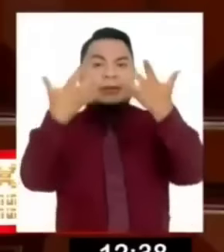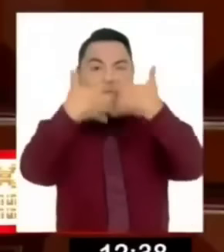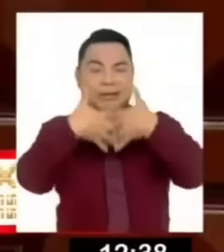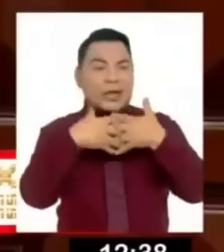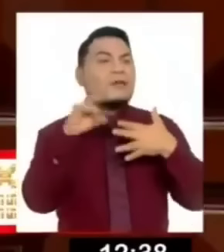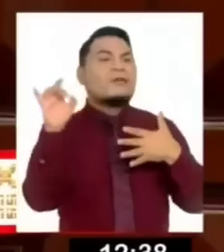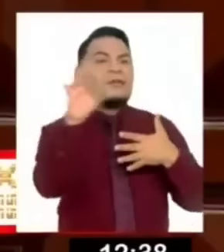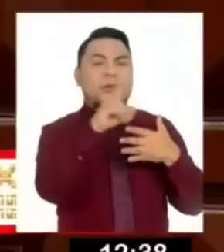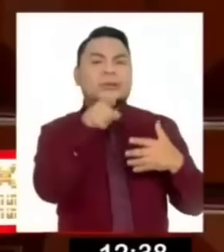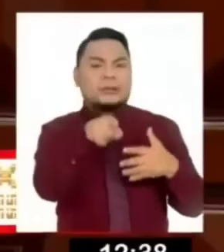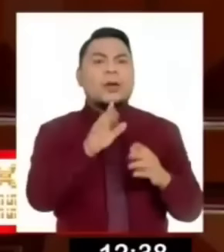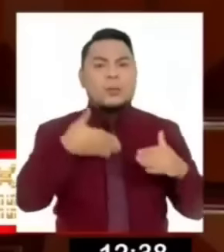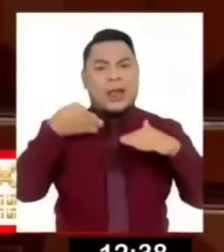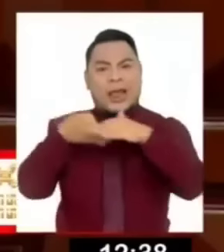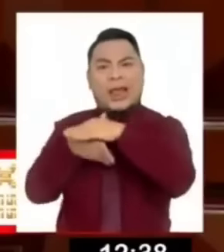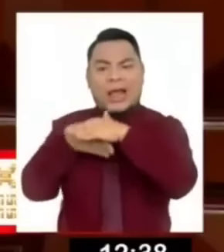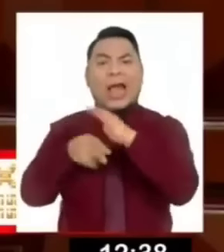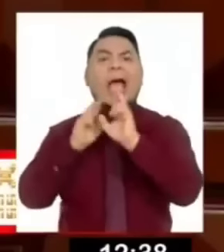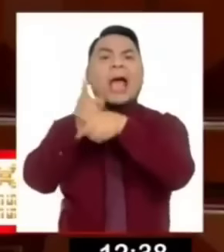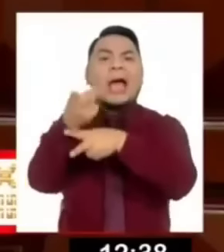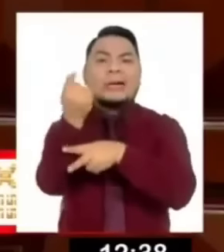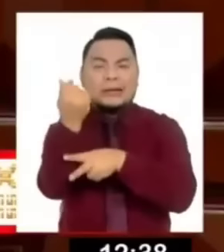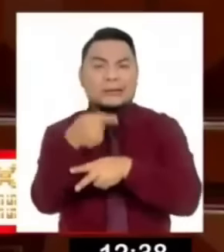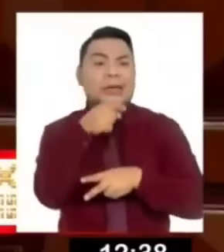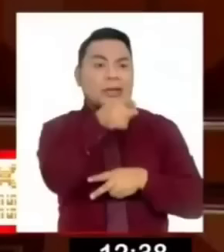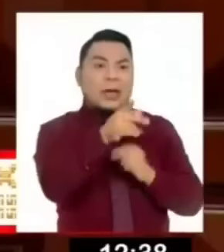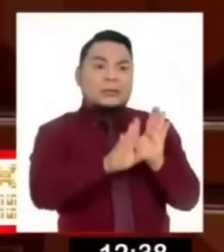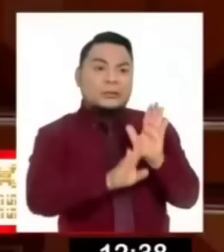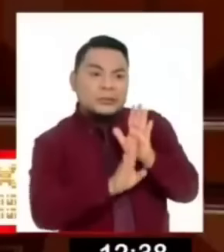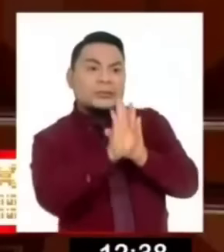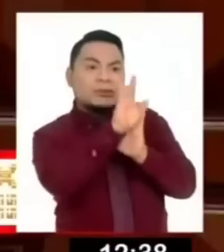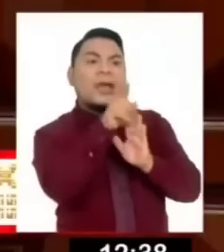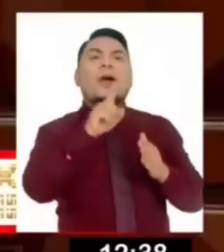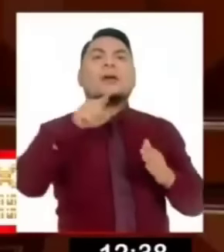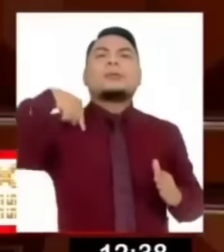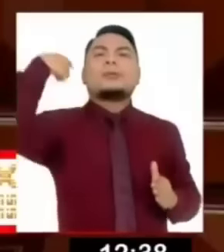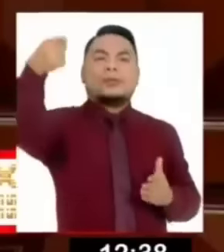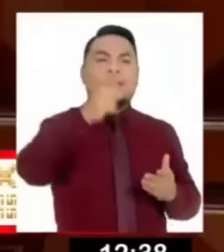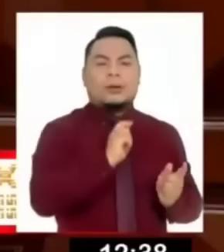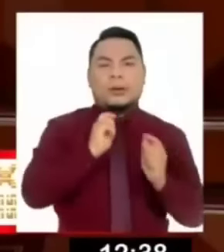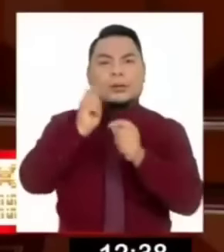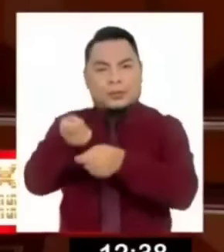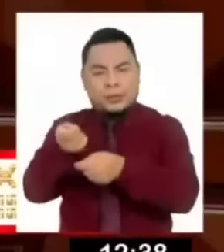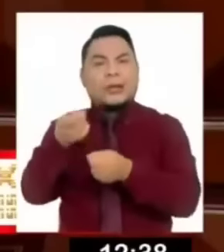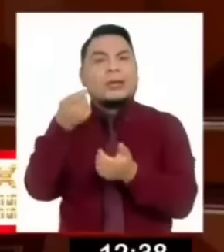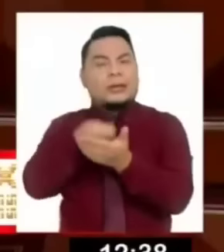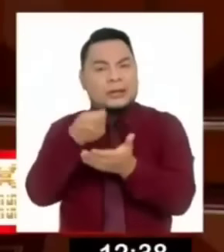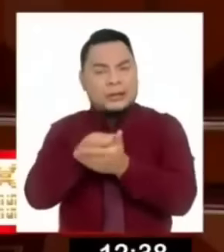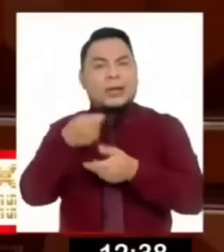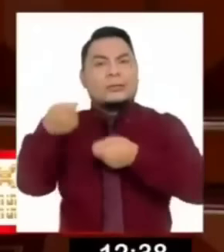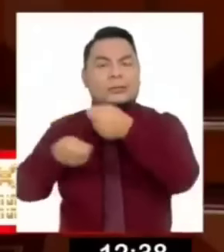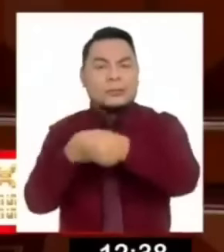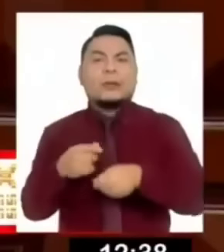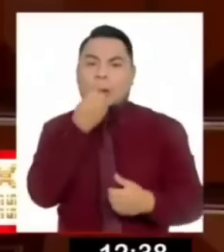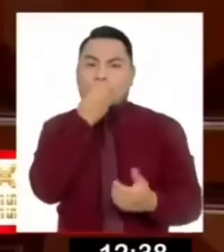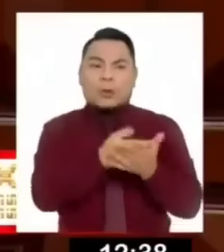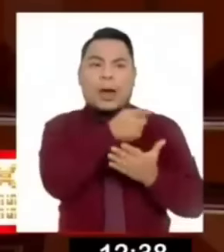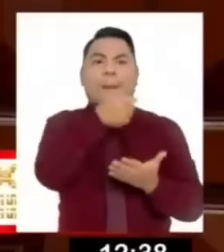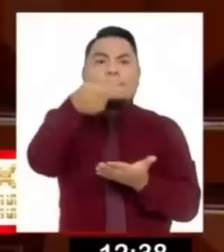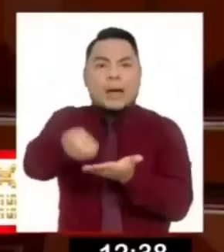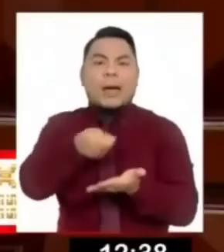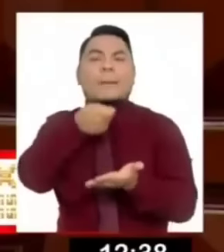que accedan a préstamos y se rectifiquen, reconociendo el prestigio de ellas como buenos